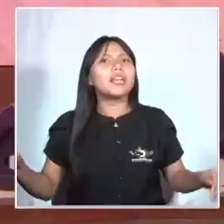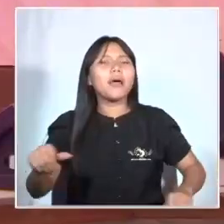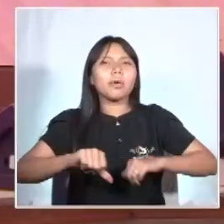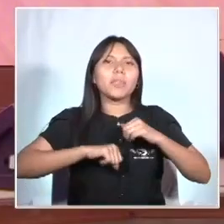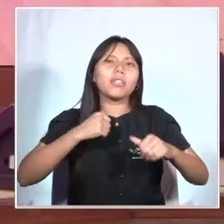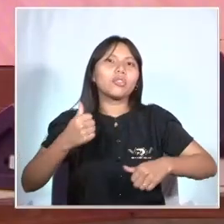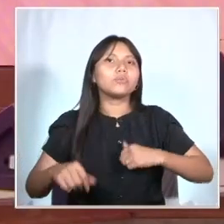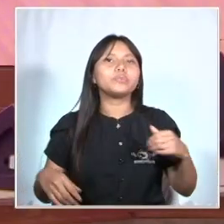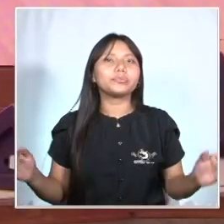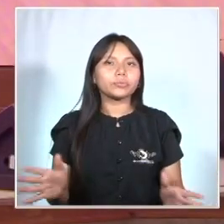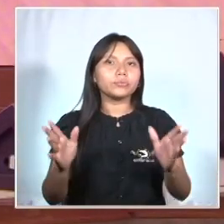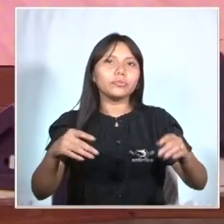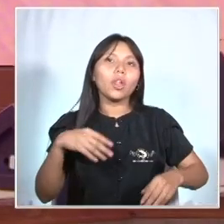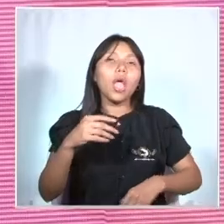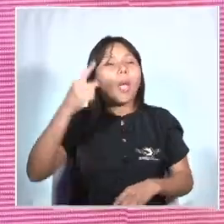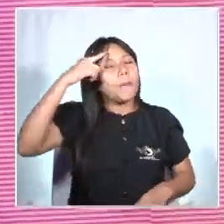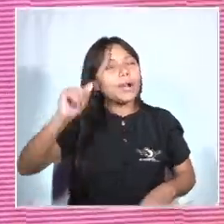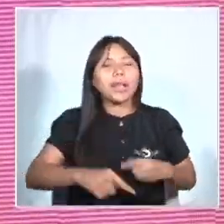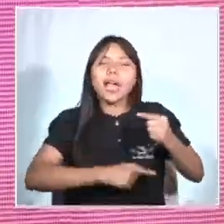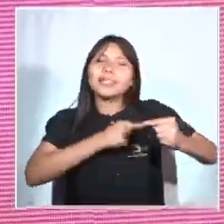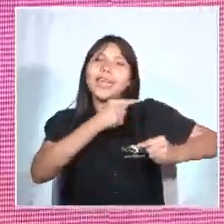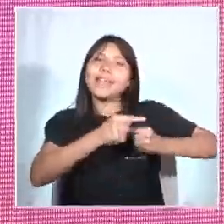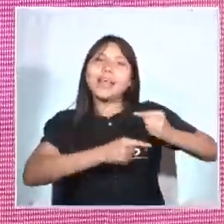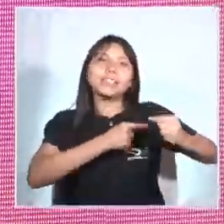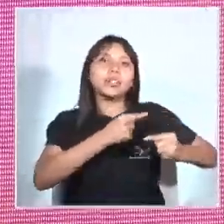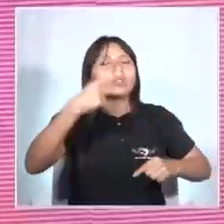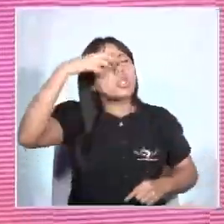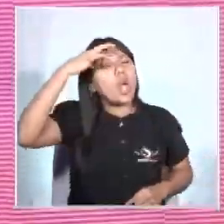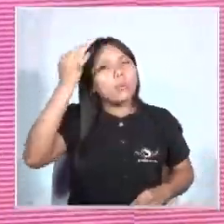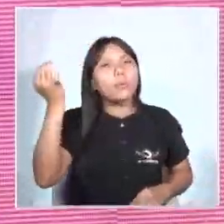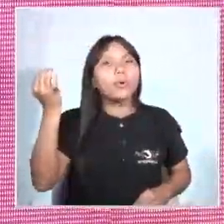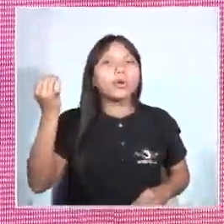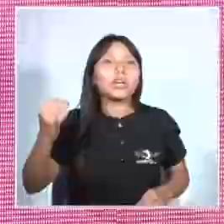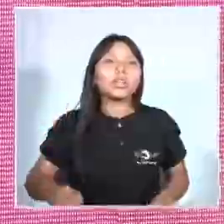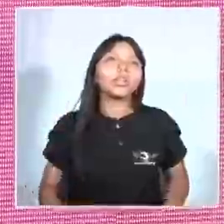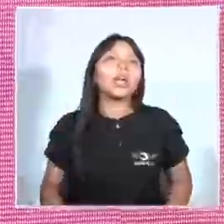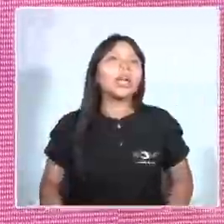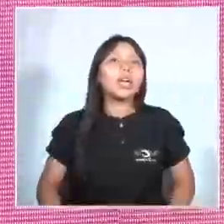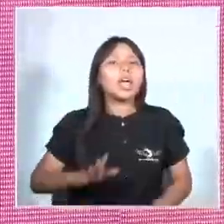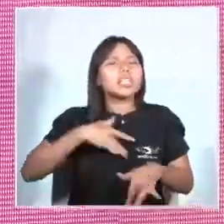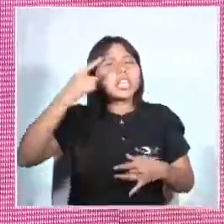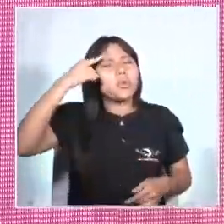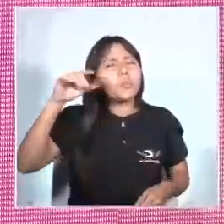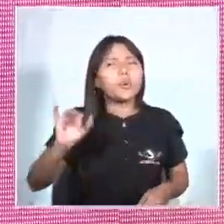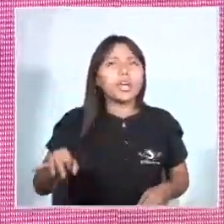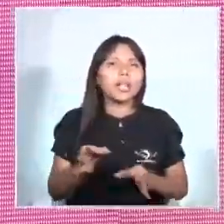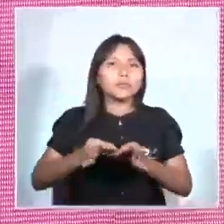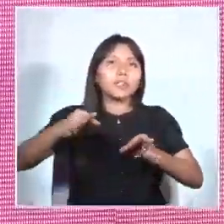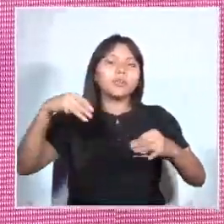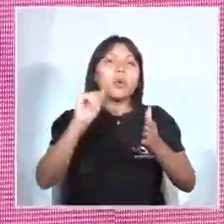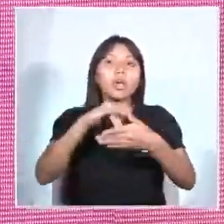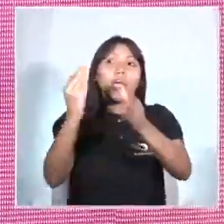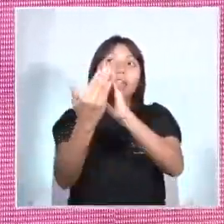Abanicar el avivamiento para las generaciones. Porque intuyo por el Espíritu que